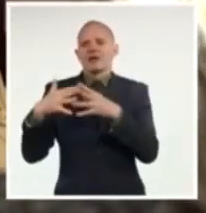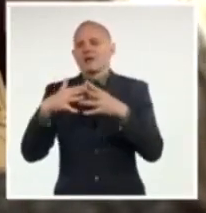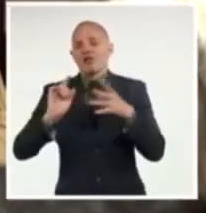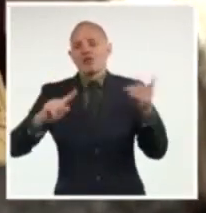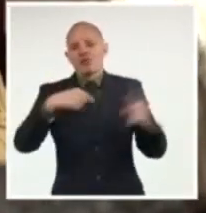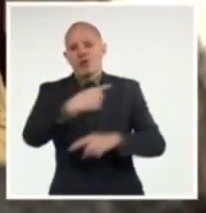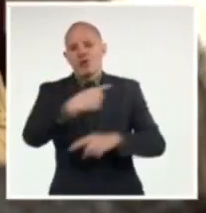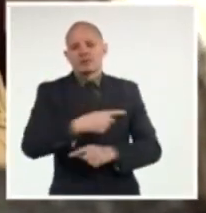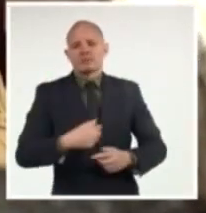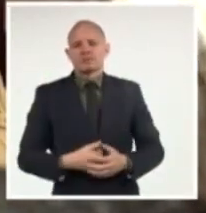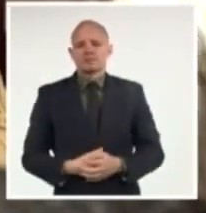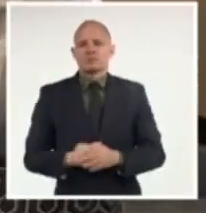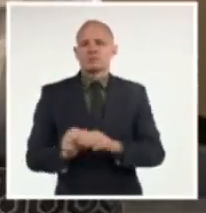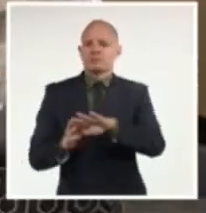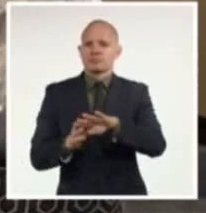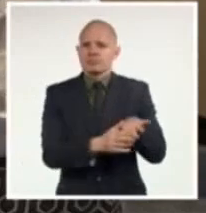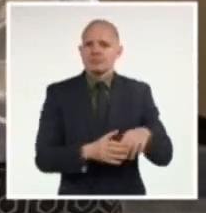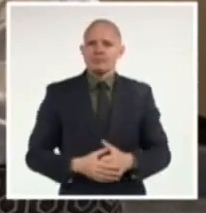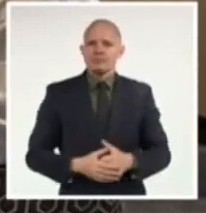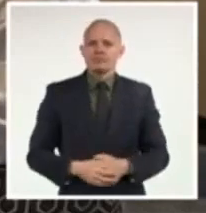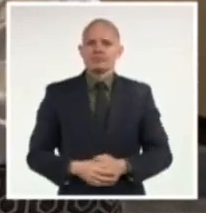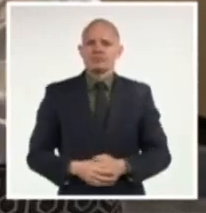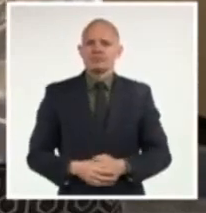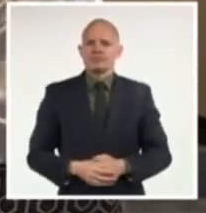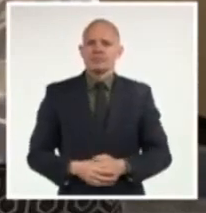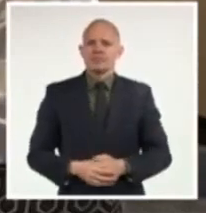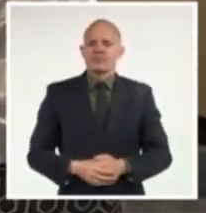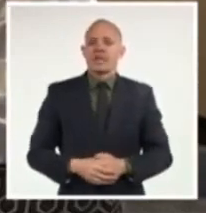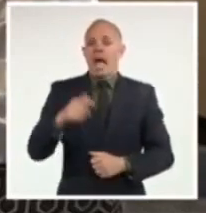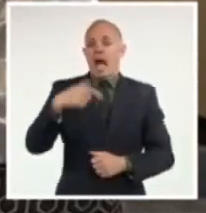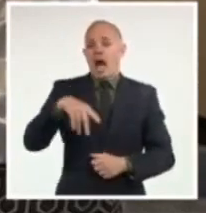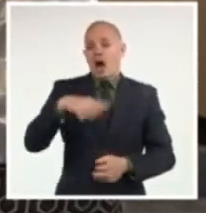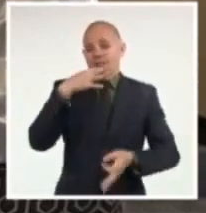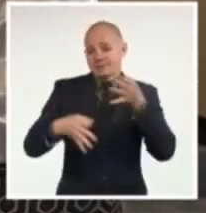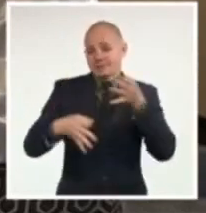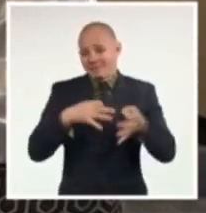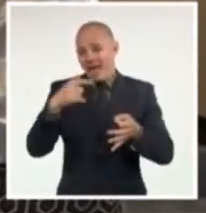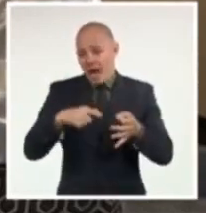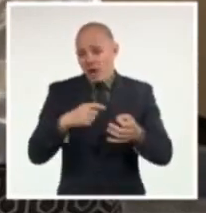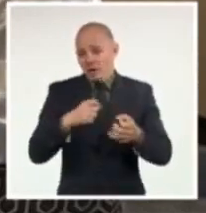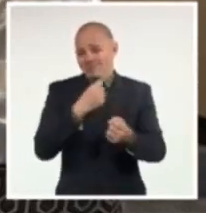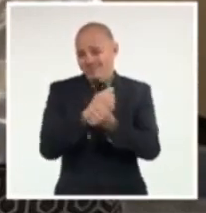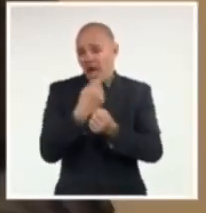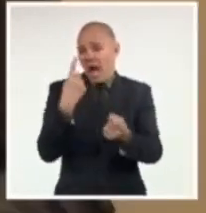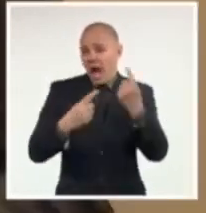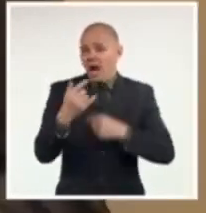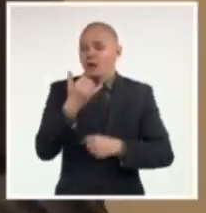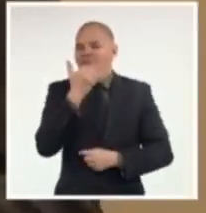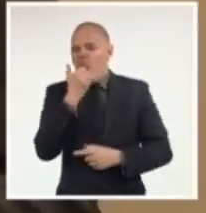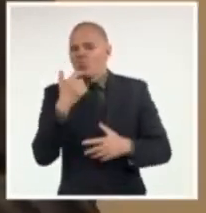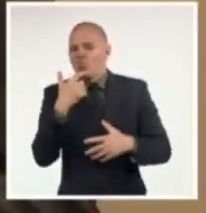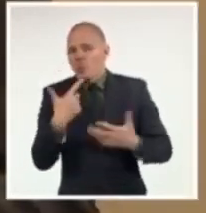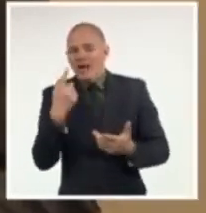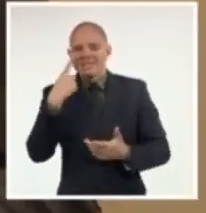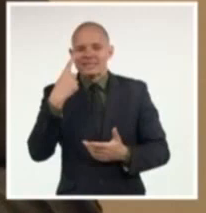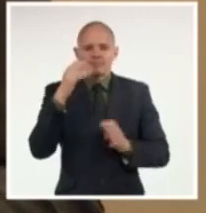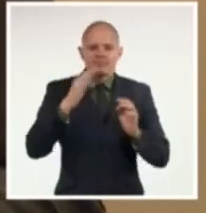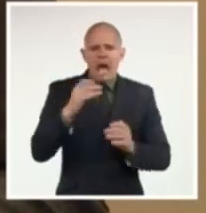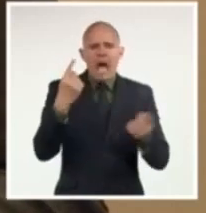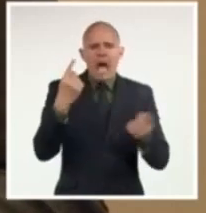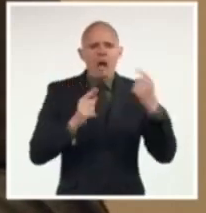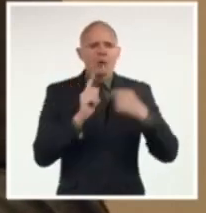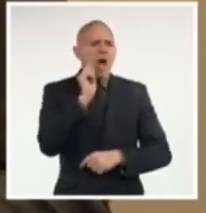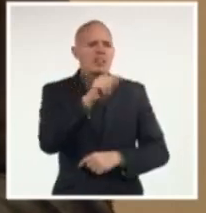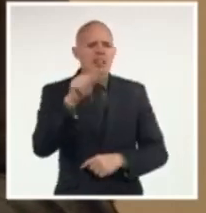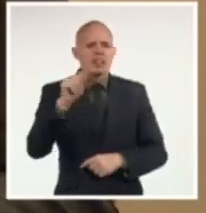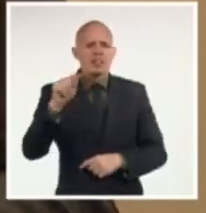panorama. Sobre los desafíos actuales de la región, aseguró que existe un compendio de valores, conceptos y de teoría revolucionaria. Lo